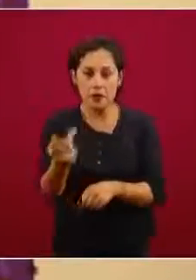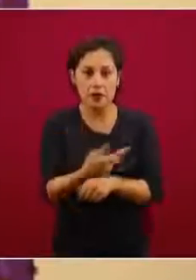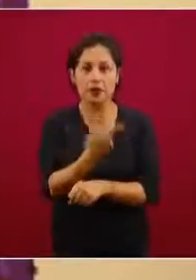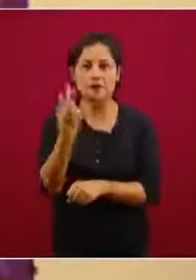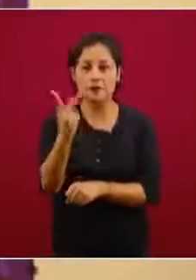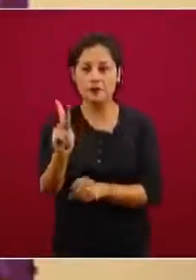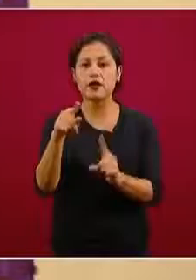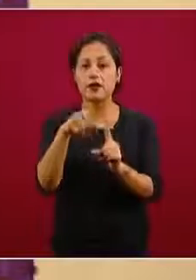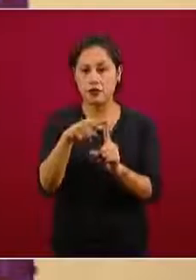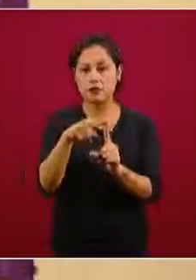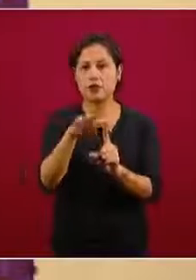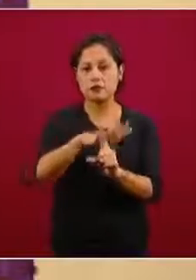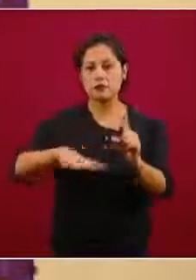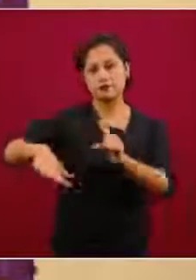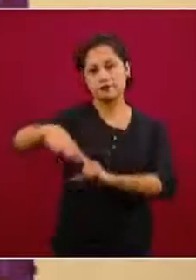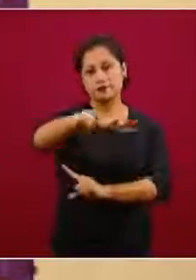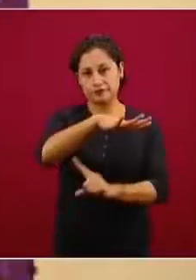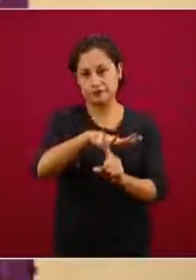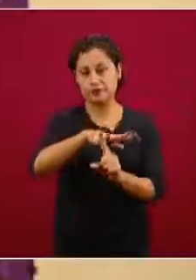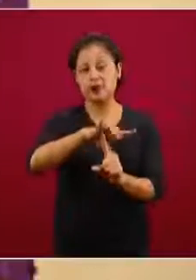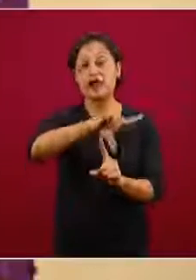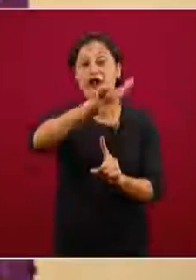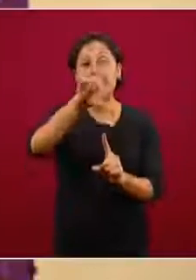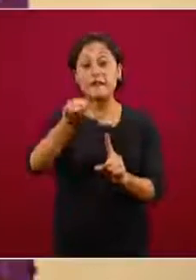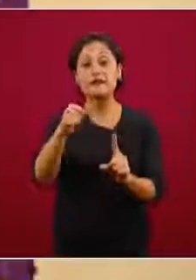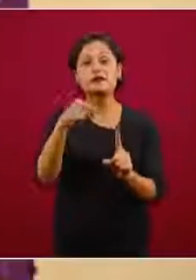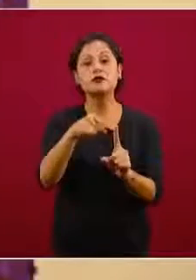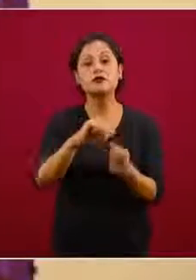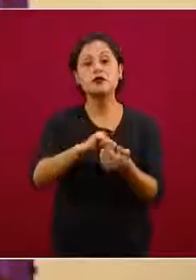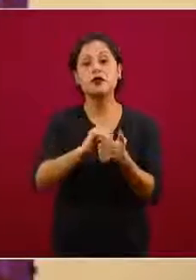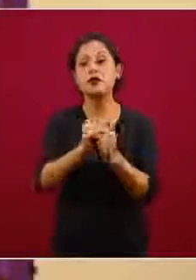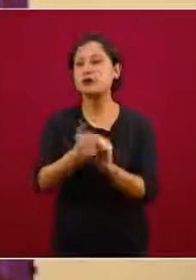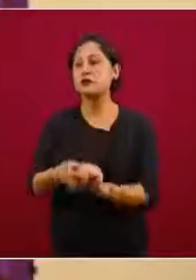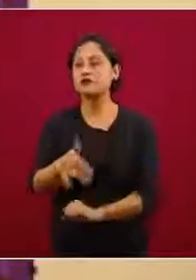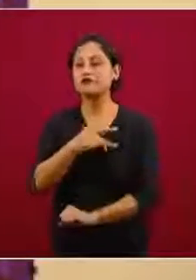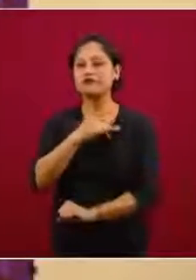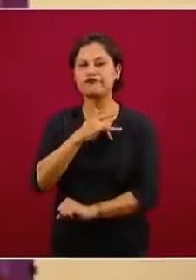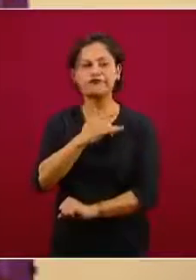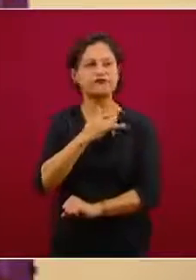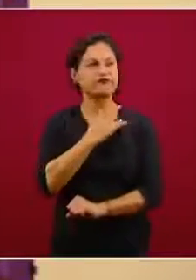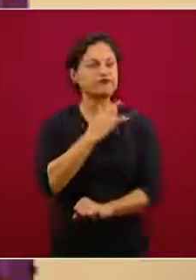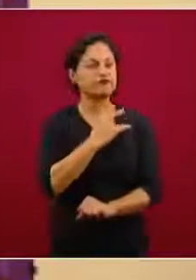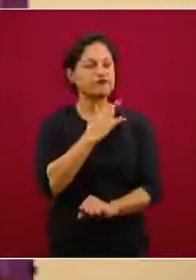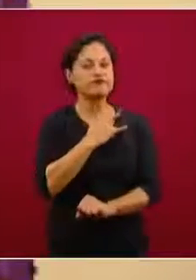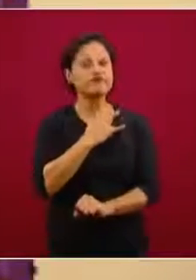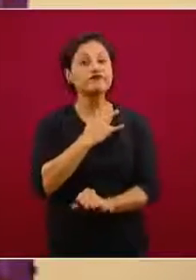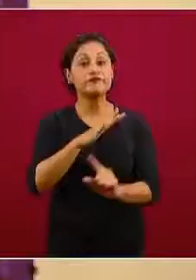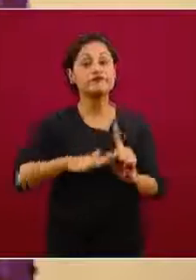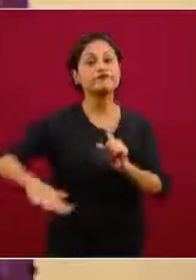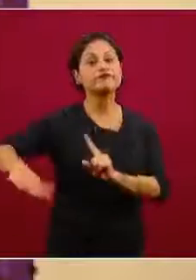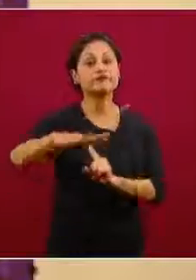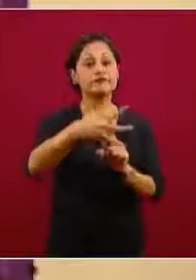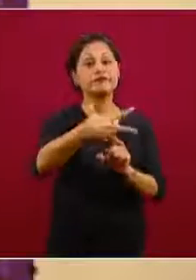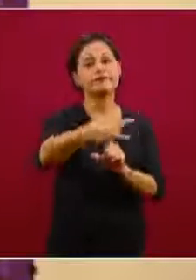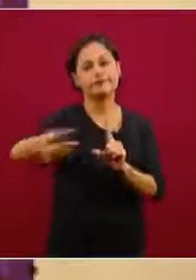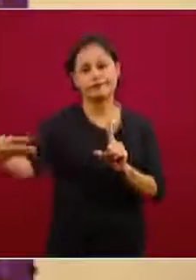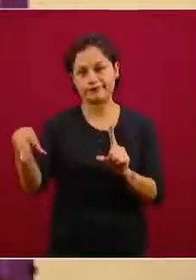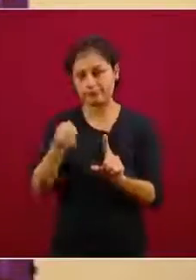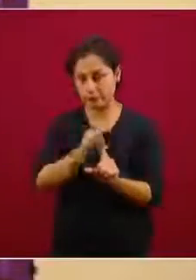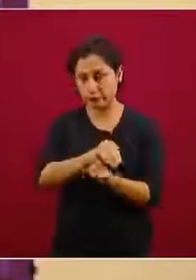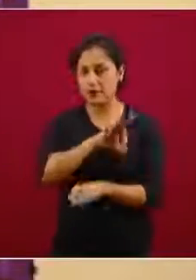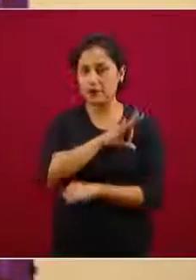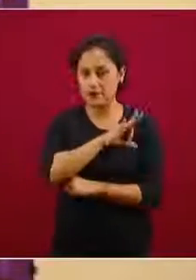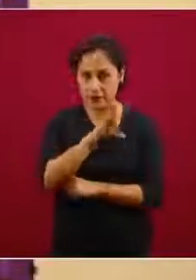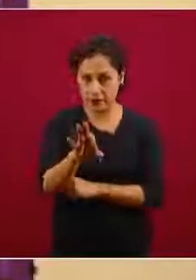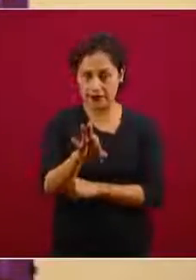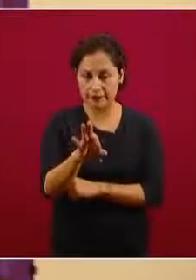síntomas, la persona empieza a ser contagiante. Y ya para el caso de COVID, y también por analogía